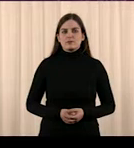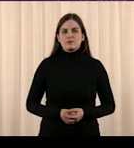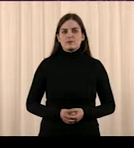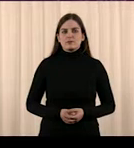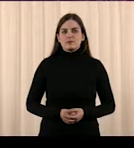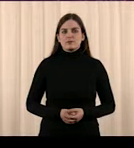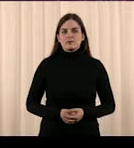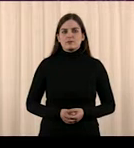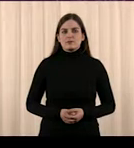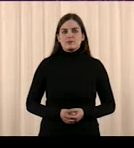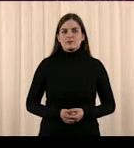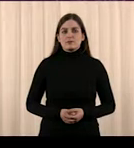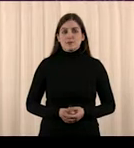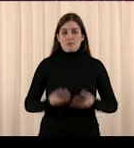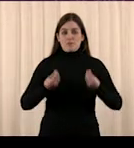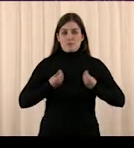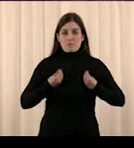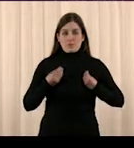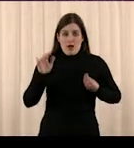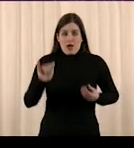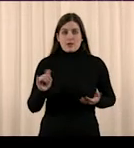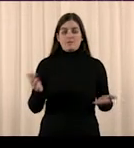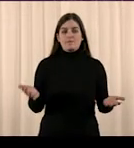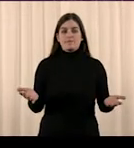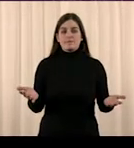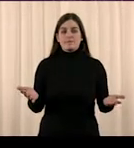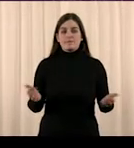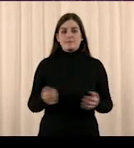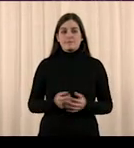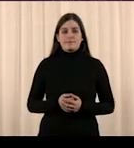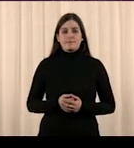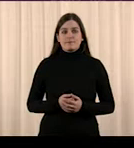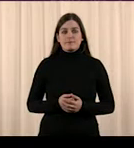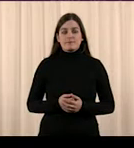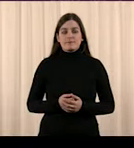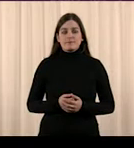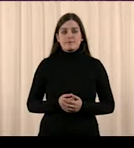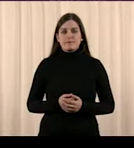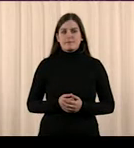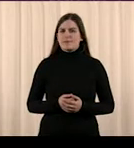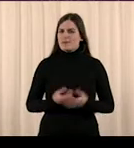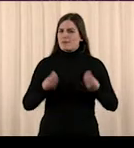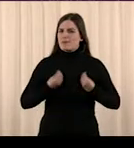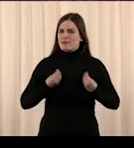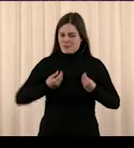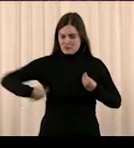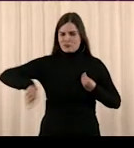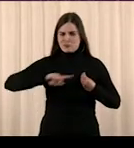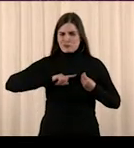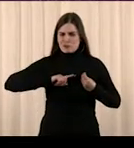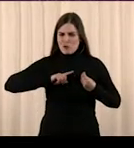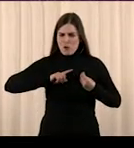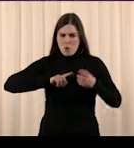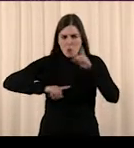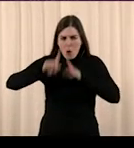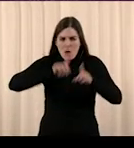We have a life. Tenemos una vida. And the life we have made incredibly complicated. Y la hemos complicado